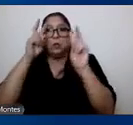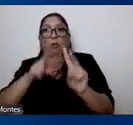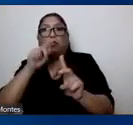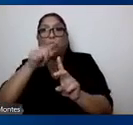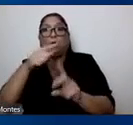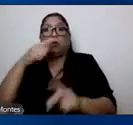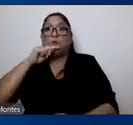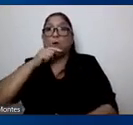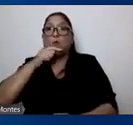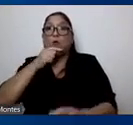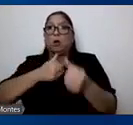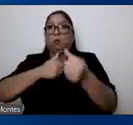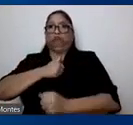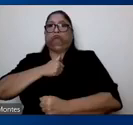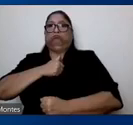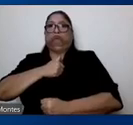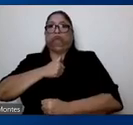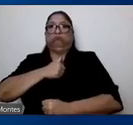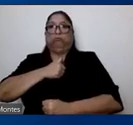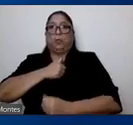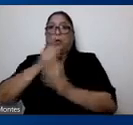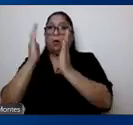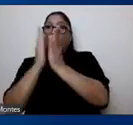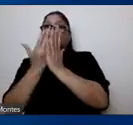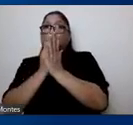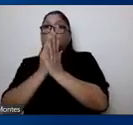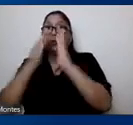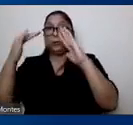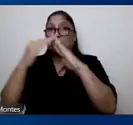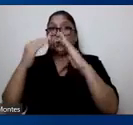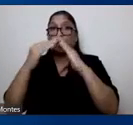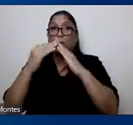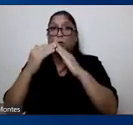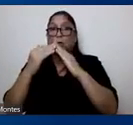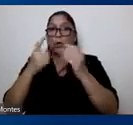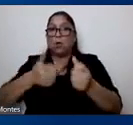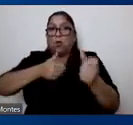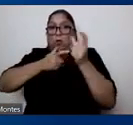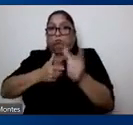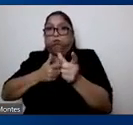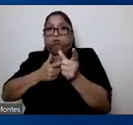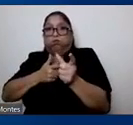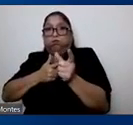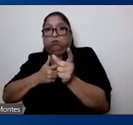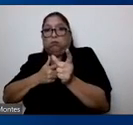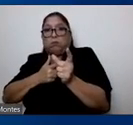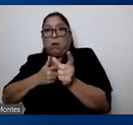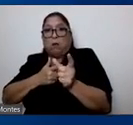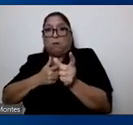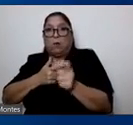rondera, ¿no?, en el umbral de su casa, con un arma, ¿no?,